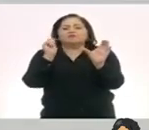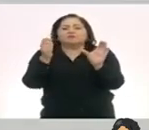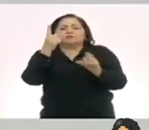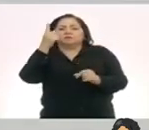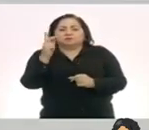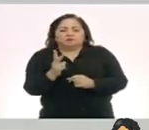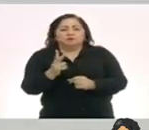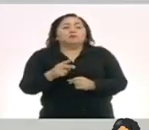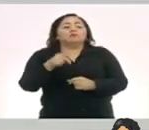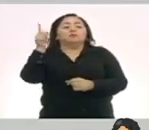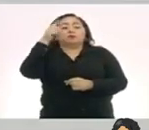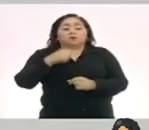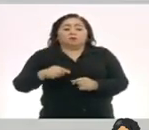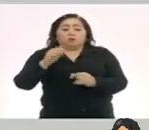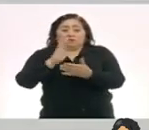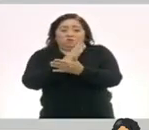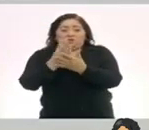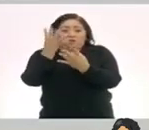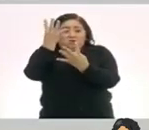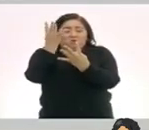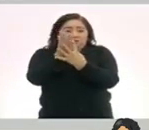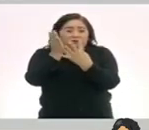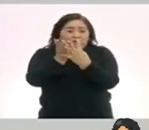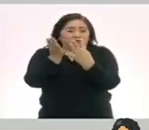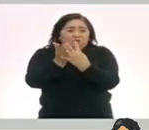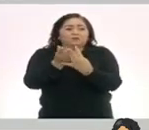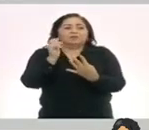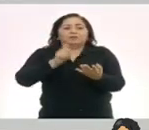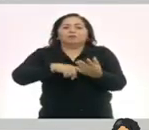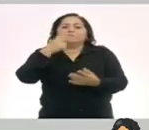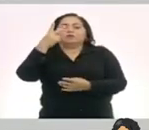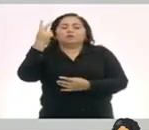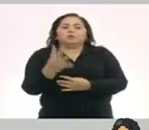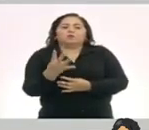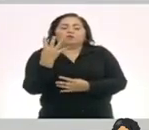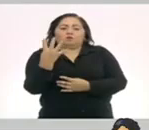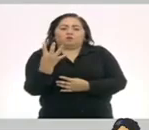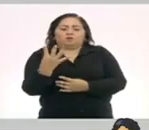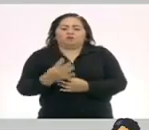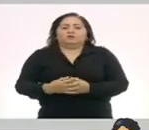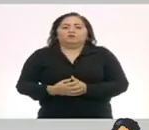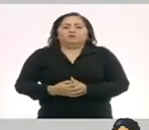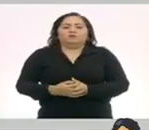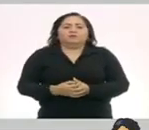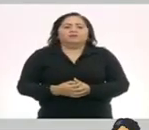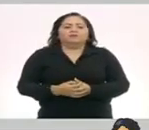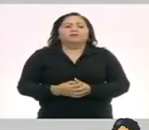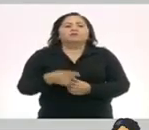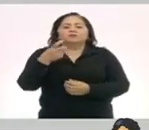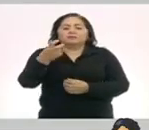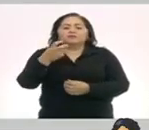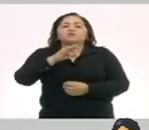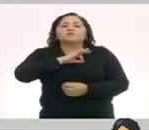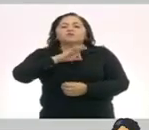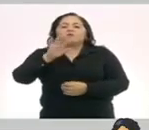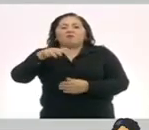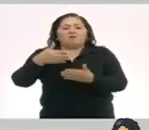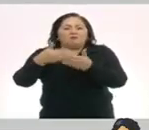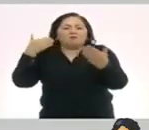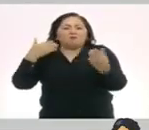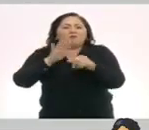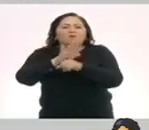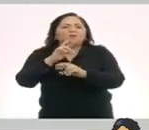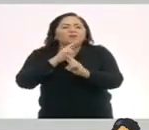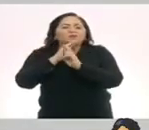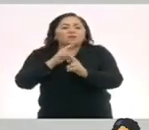un medio. Si yo lo divido ahora en cuartos, la fracción equivalente sería dos cuartos. Y eso lo podemos comprobar con lo que tú nos acabas de